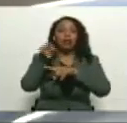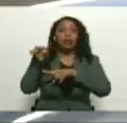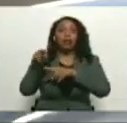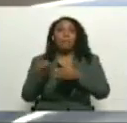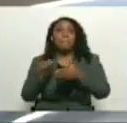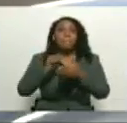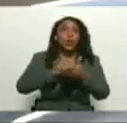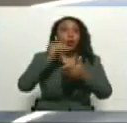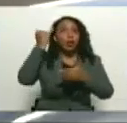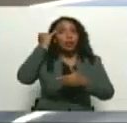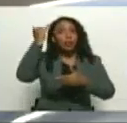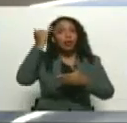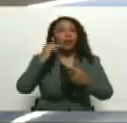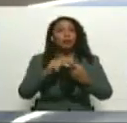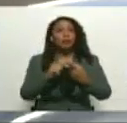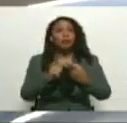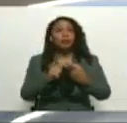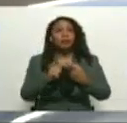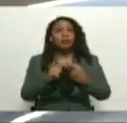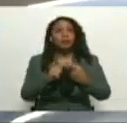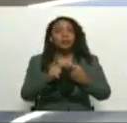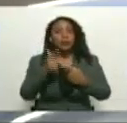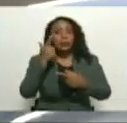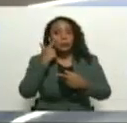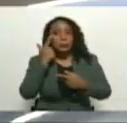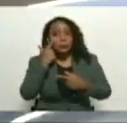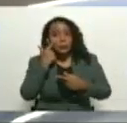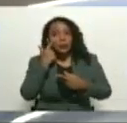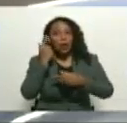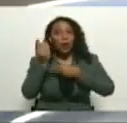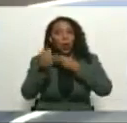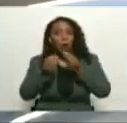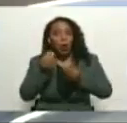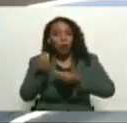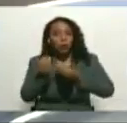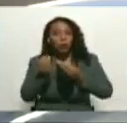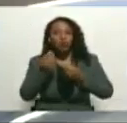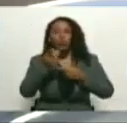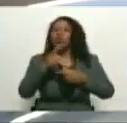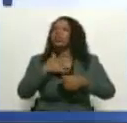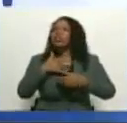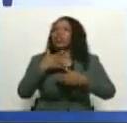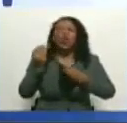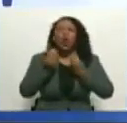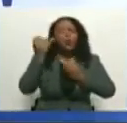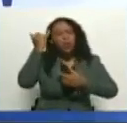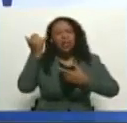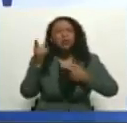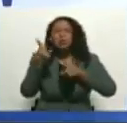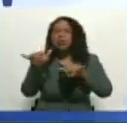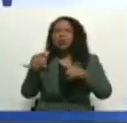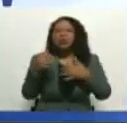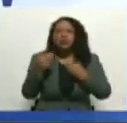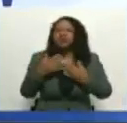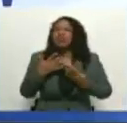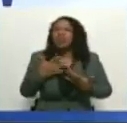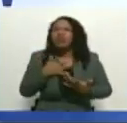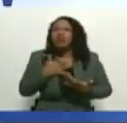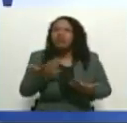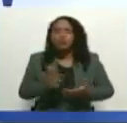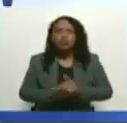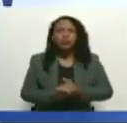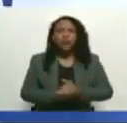en esta idea de conservar los osos frontinos? ¿Qué te movió a ti? Bueno, presidente, yo desde el año 2011